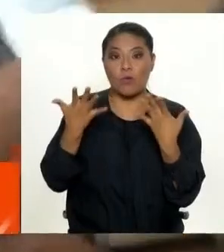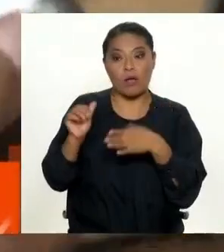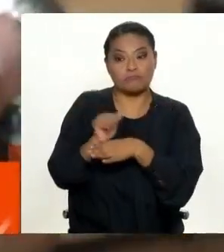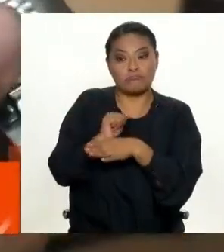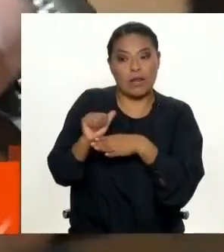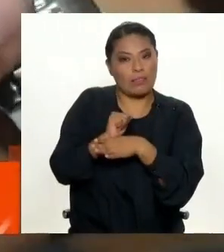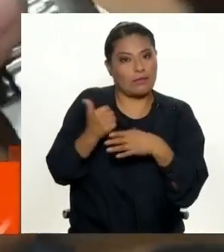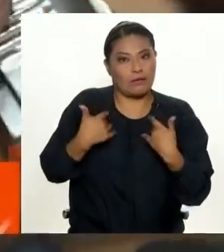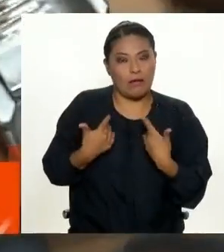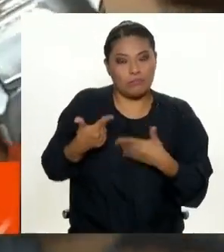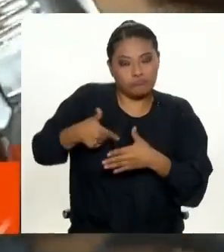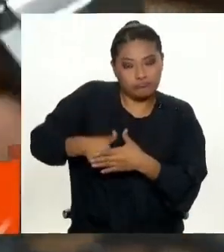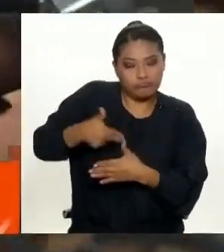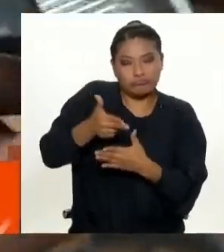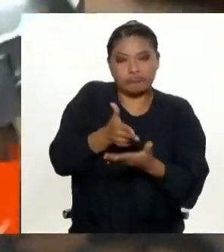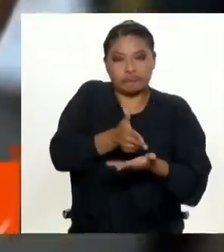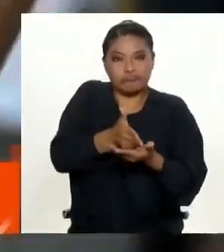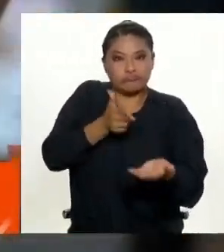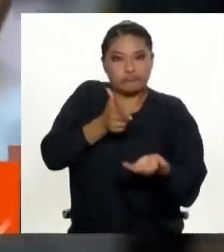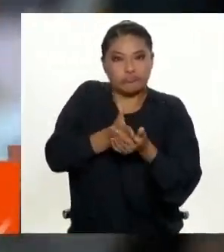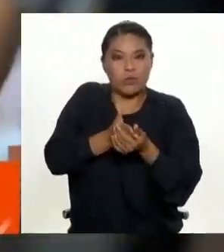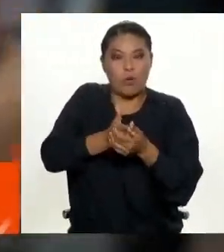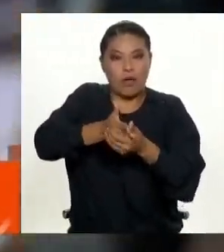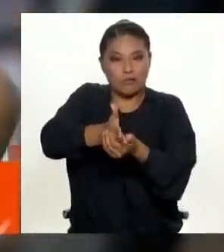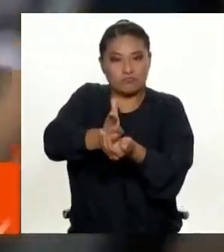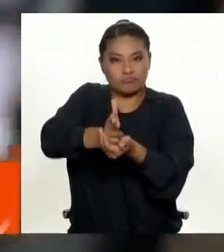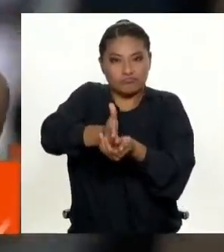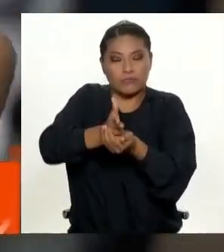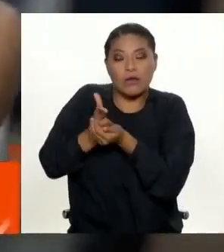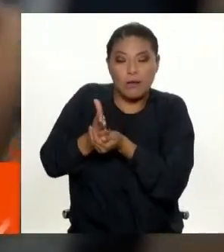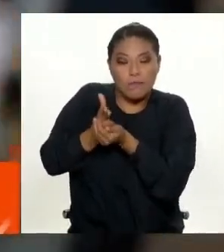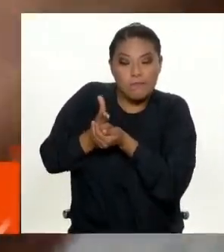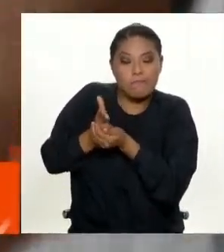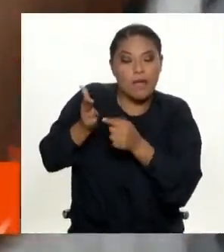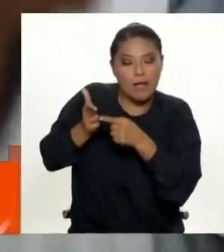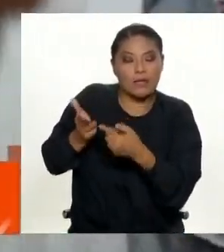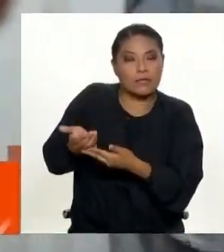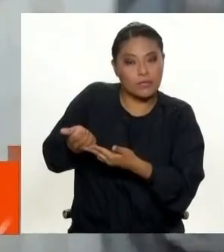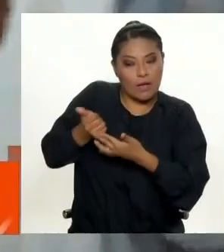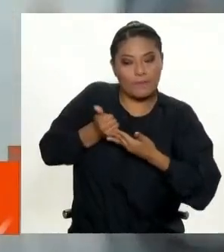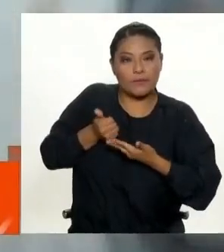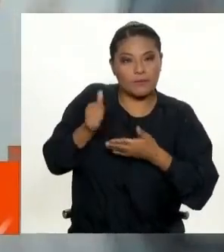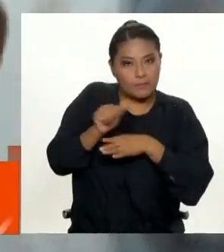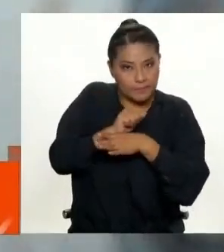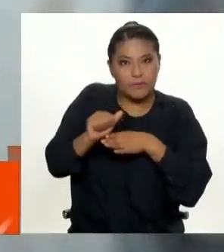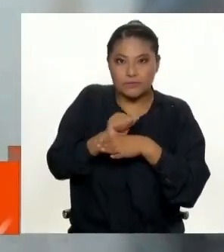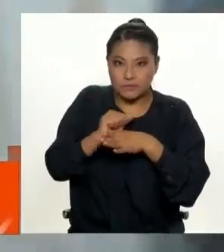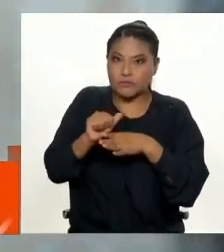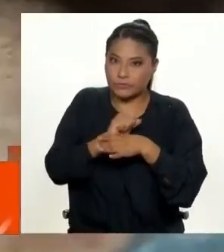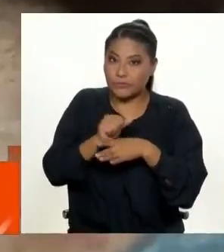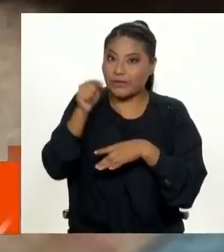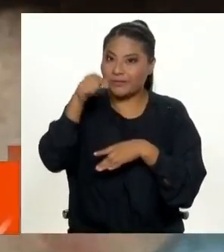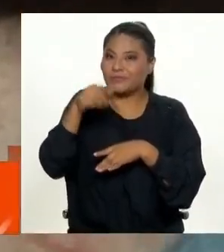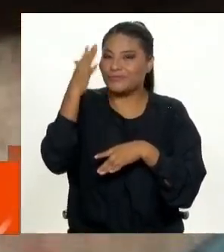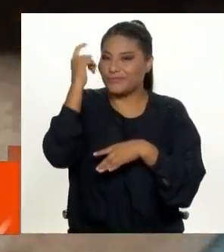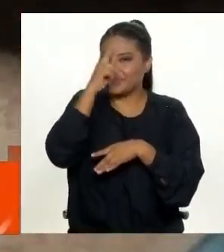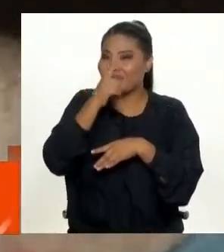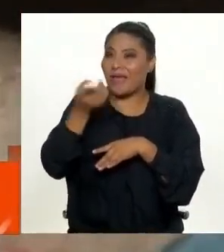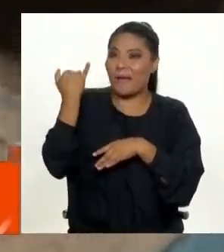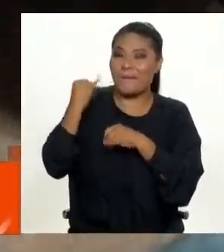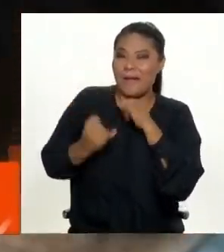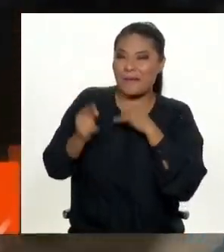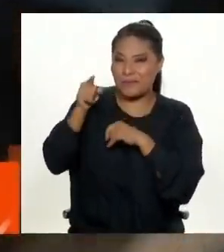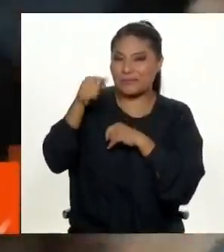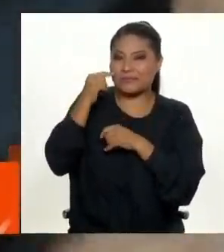manejo de su arma, mantener el arma y poder disparar bajo cualquier circunstancia. Eso último es más difícil de lograr. Por eso